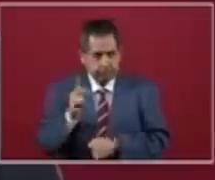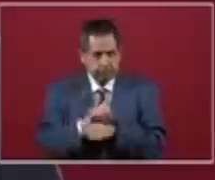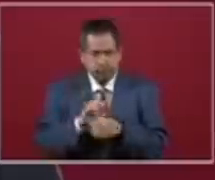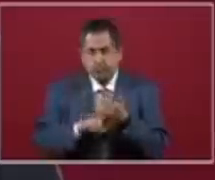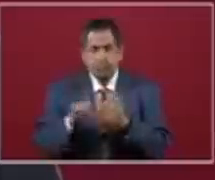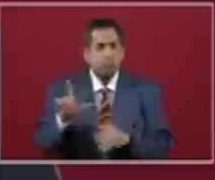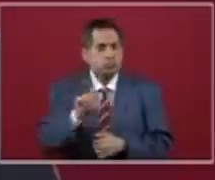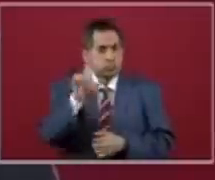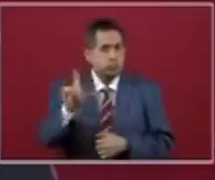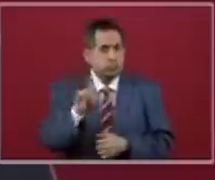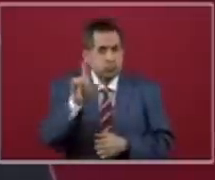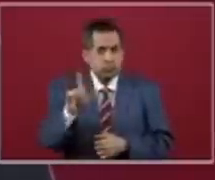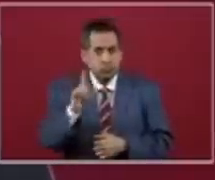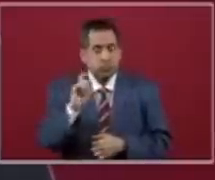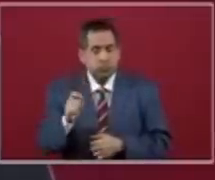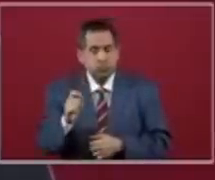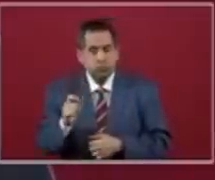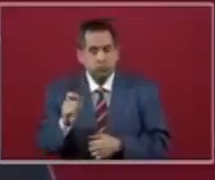lunes,